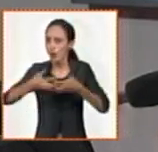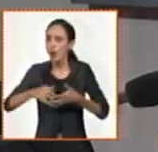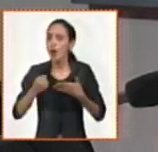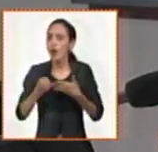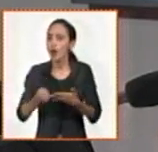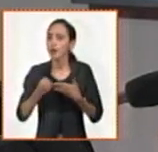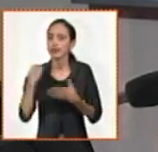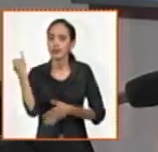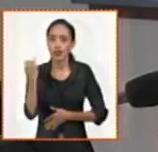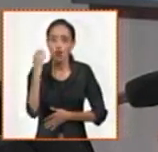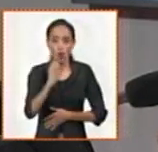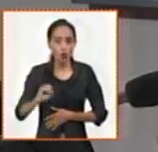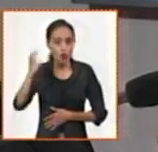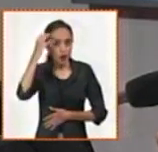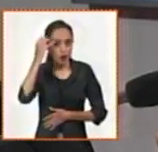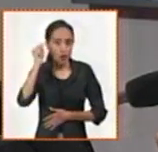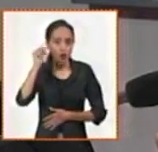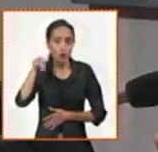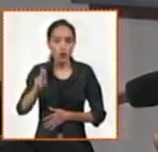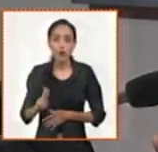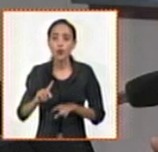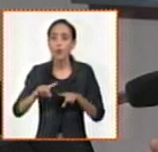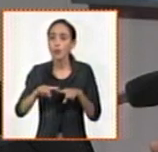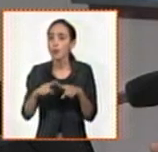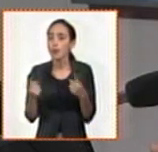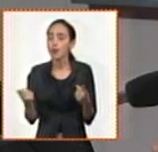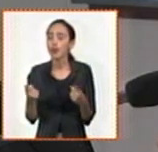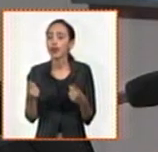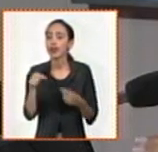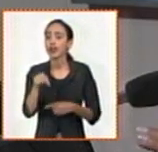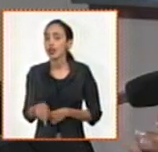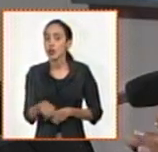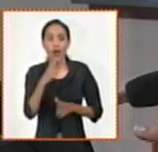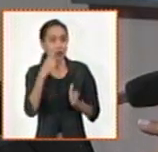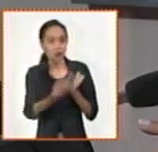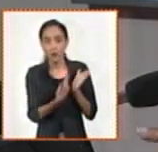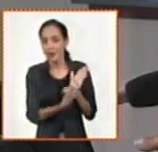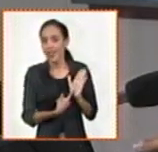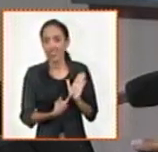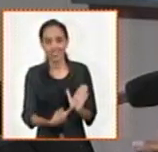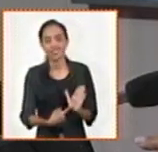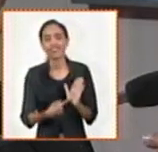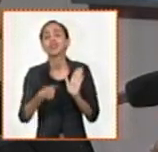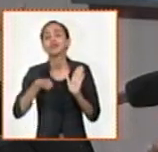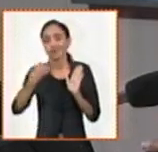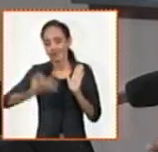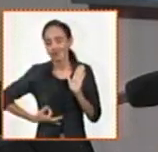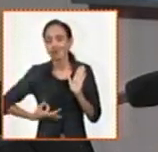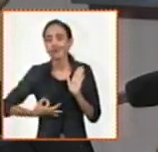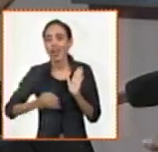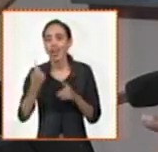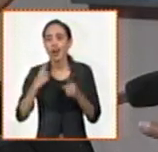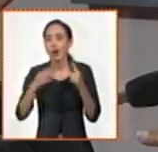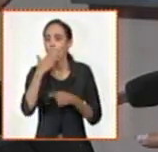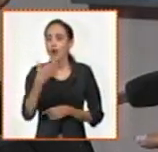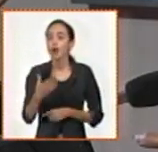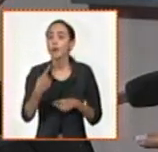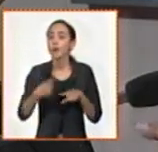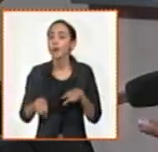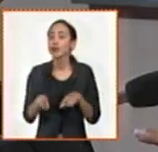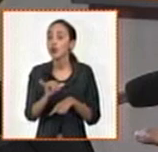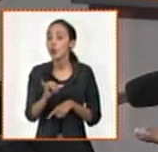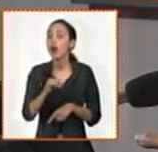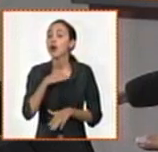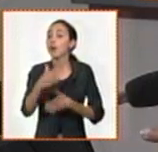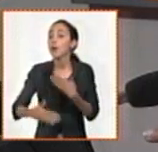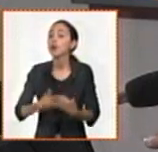internacional, organismos de las Naciones Unidas, porque la evidencia ya no se puede negar. Eso es algo muy positivo, pero surge un